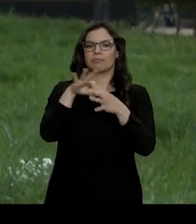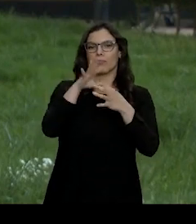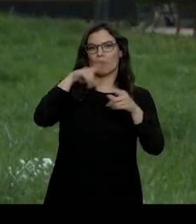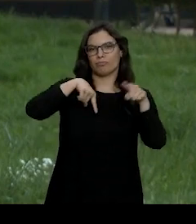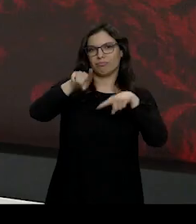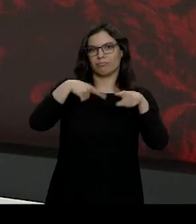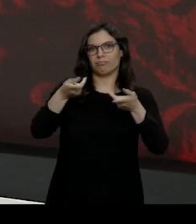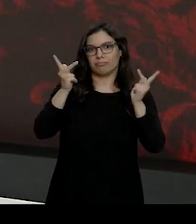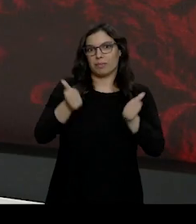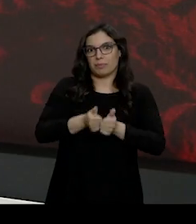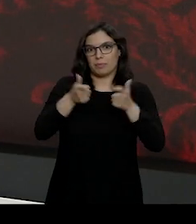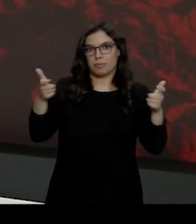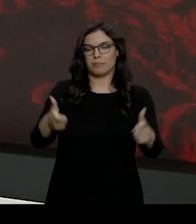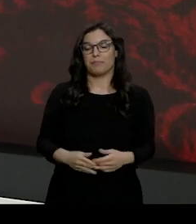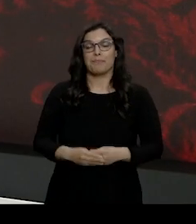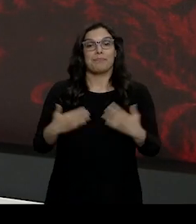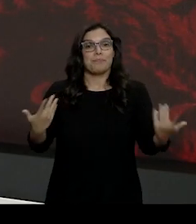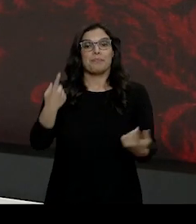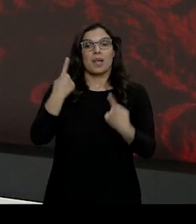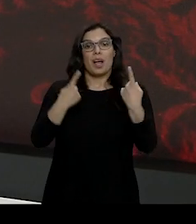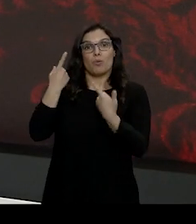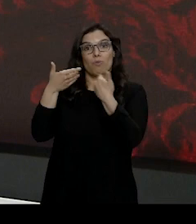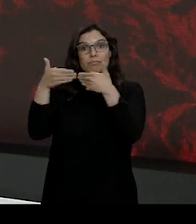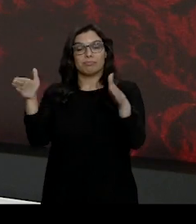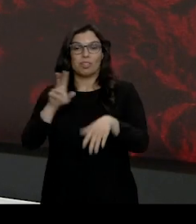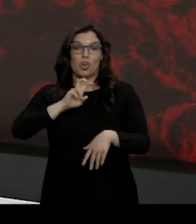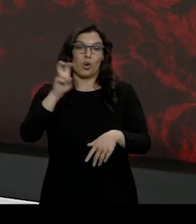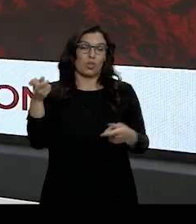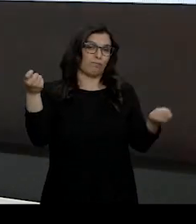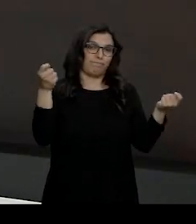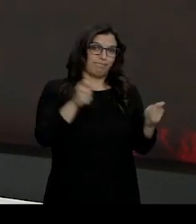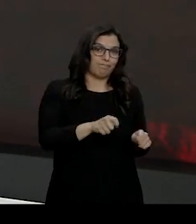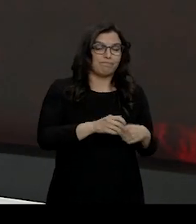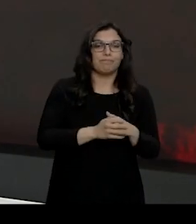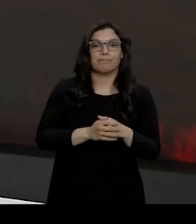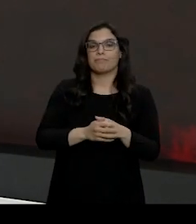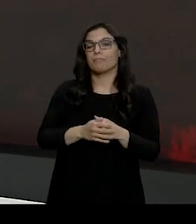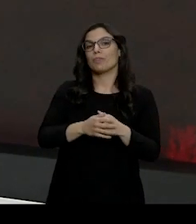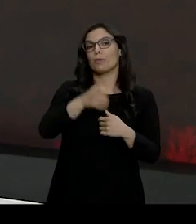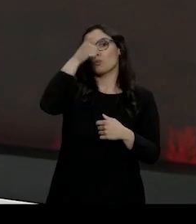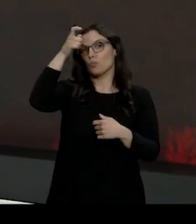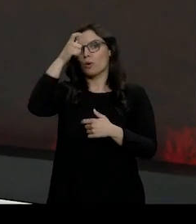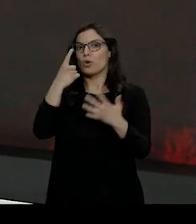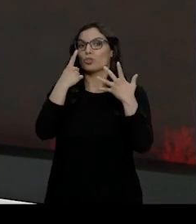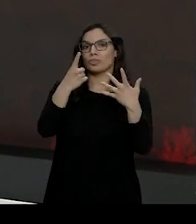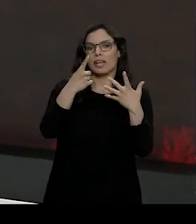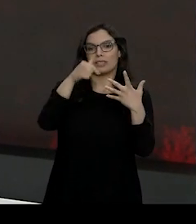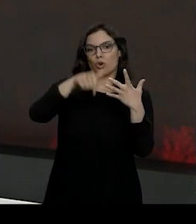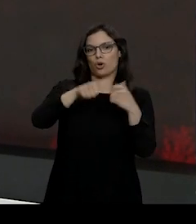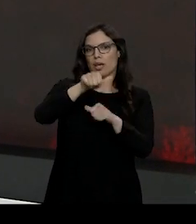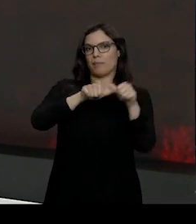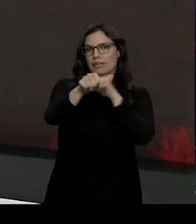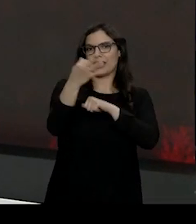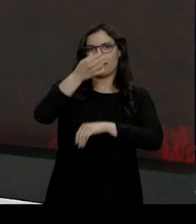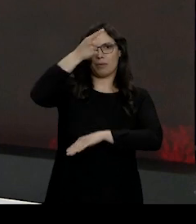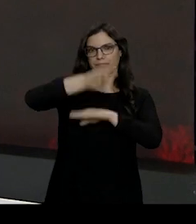movilidad. Pues ya lo ven, unos abren sus puertas y otros las cierran. 6 municipios cierran sus locales de hostelería y